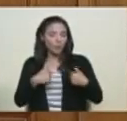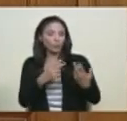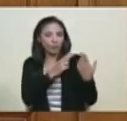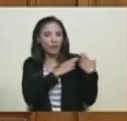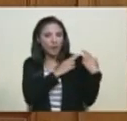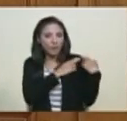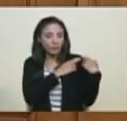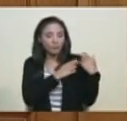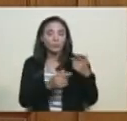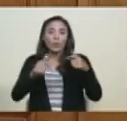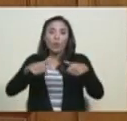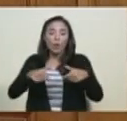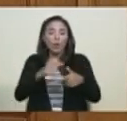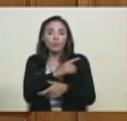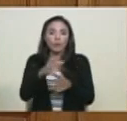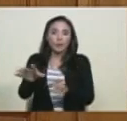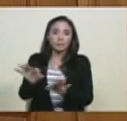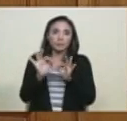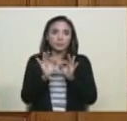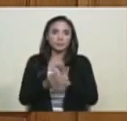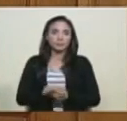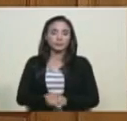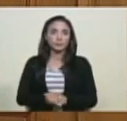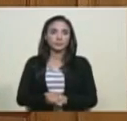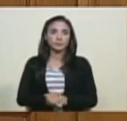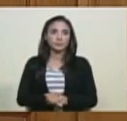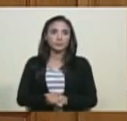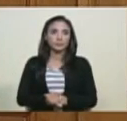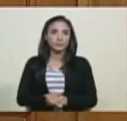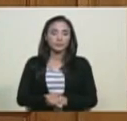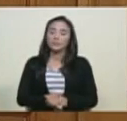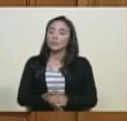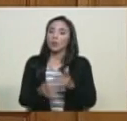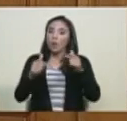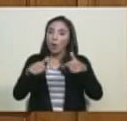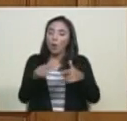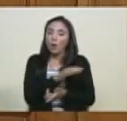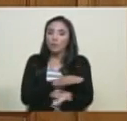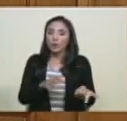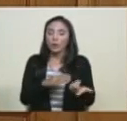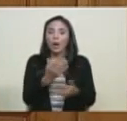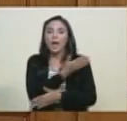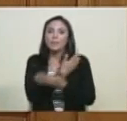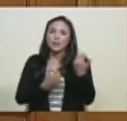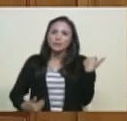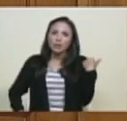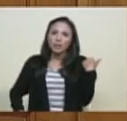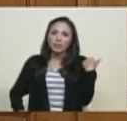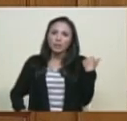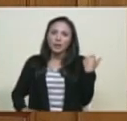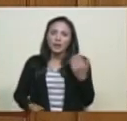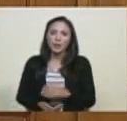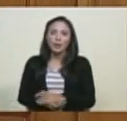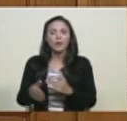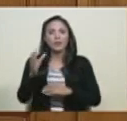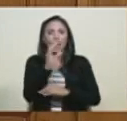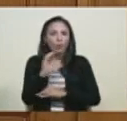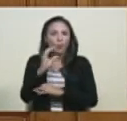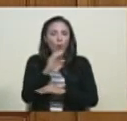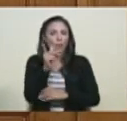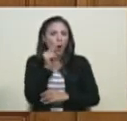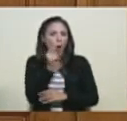Hoy fue invitado especial a la toma de posición del presidente entrante de